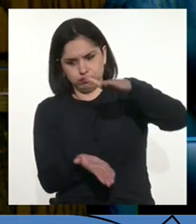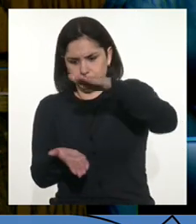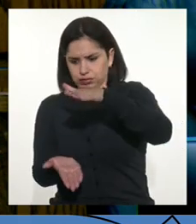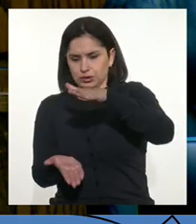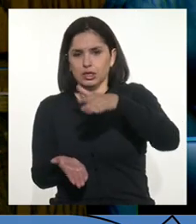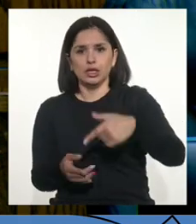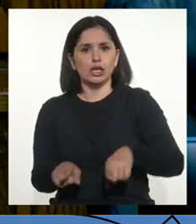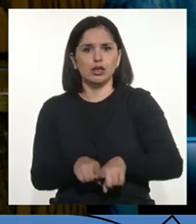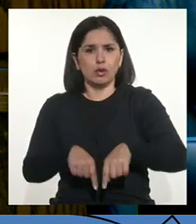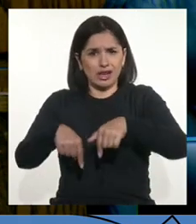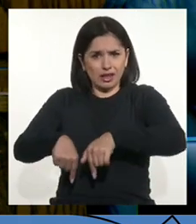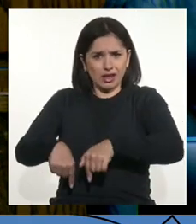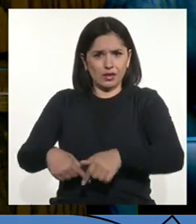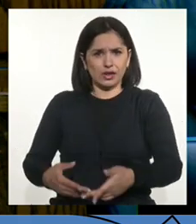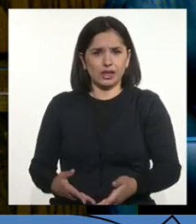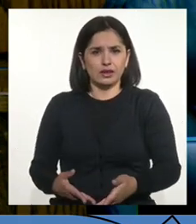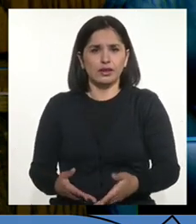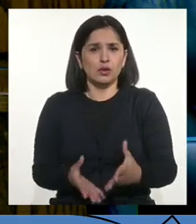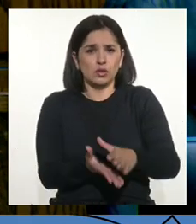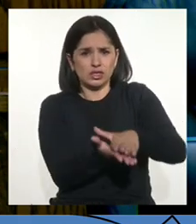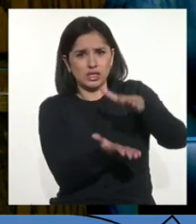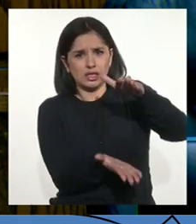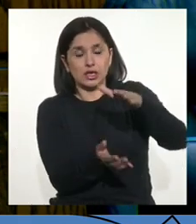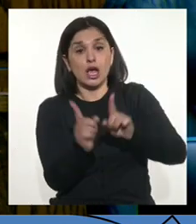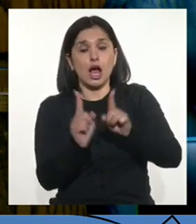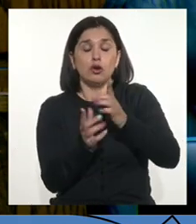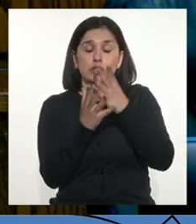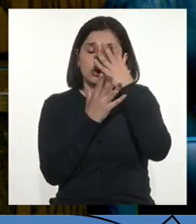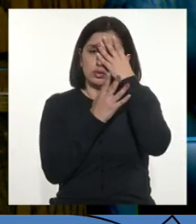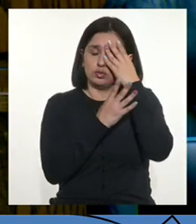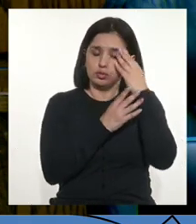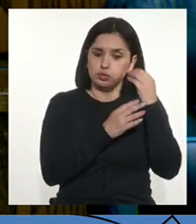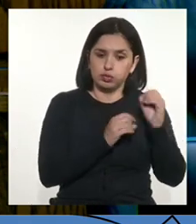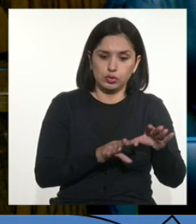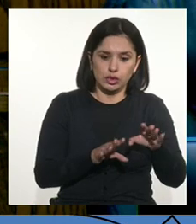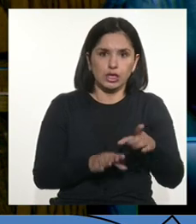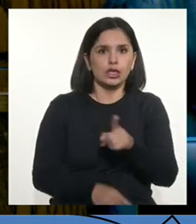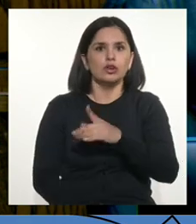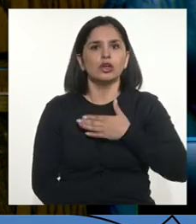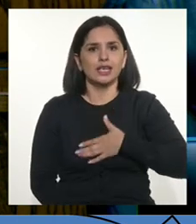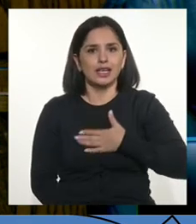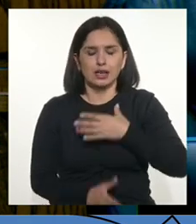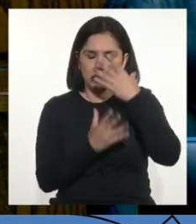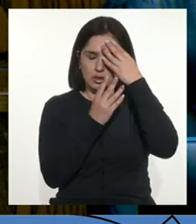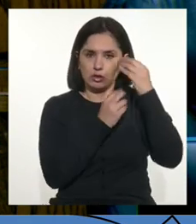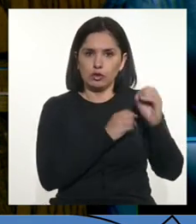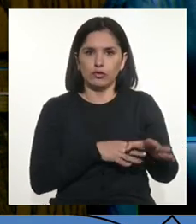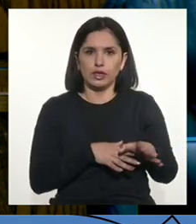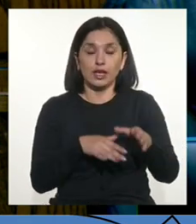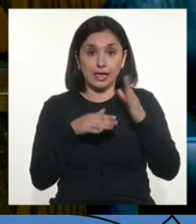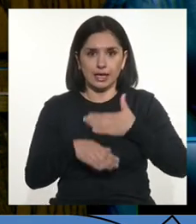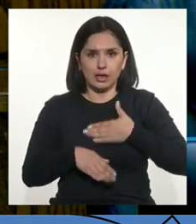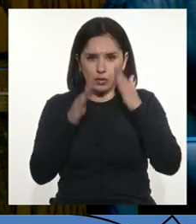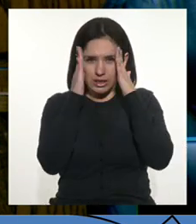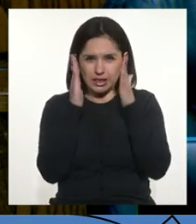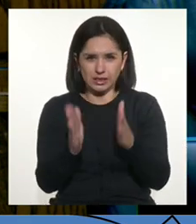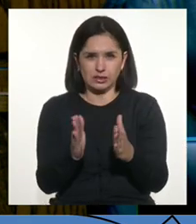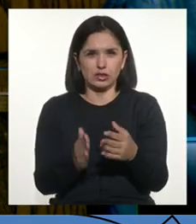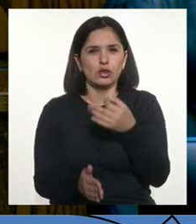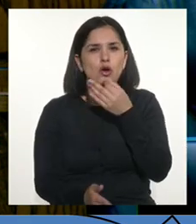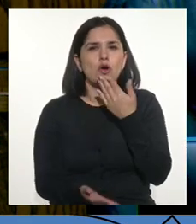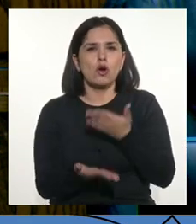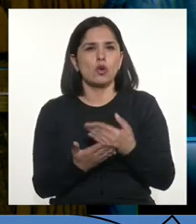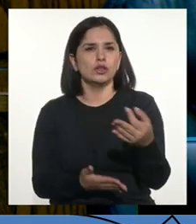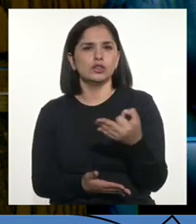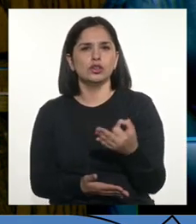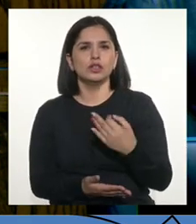viendo aquí y ciertamente algunas se lo puede escapar de pronto que no queríamos que se nos escape sobre todo cuando se nos está diciendo que esto se